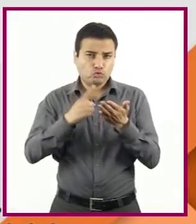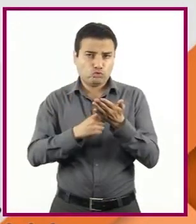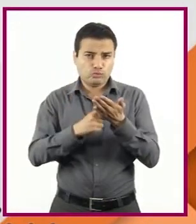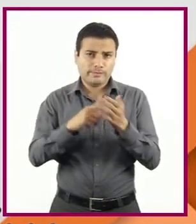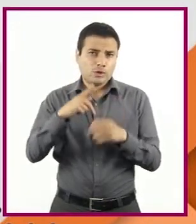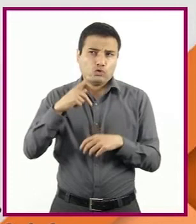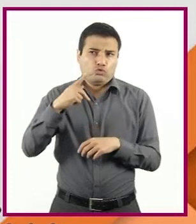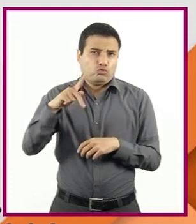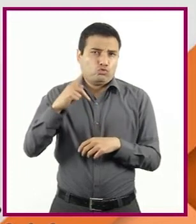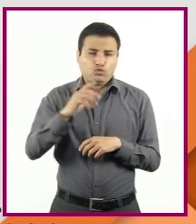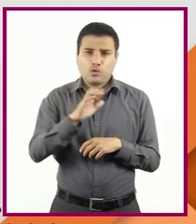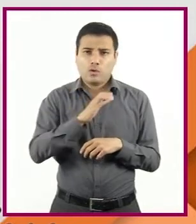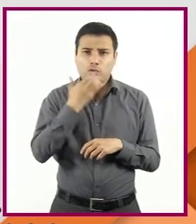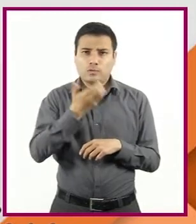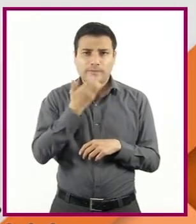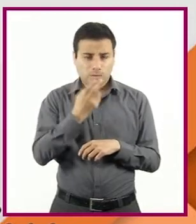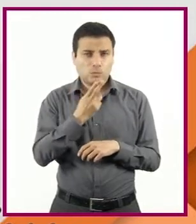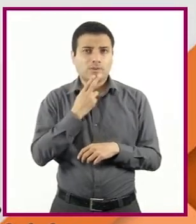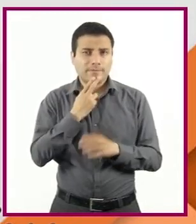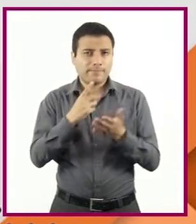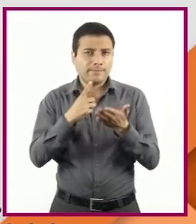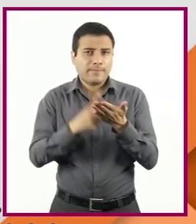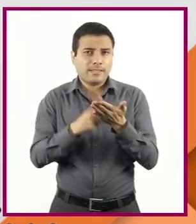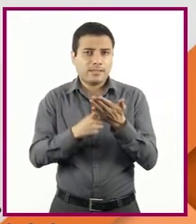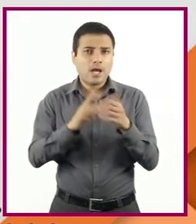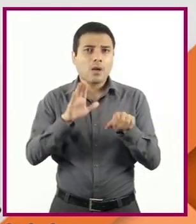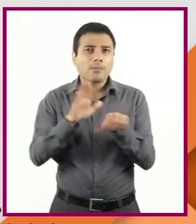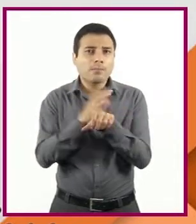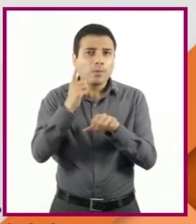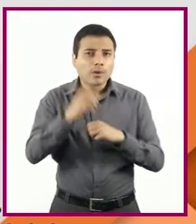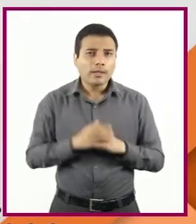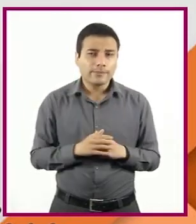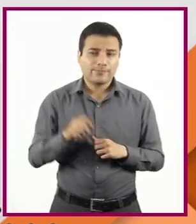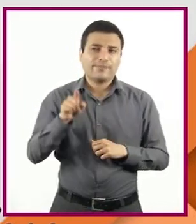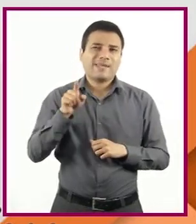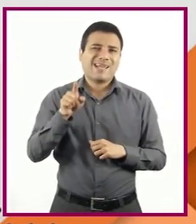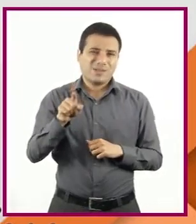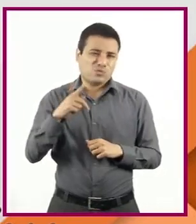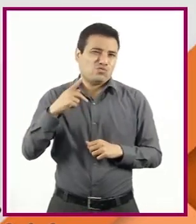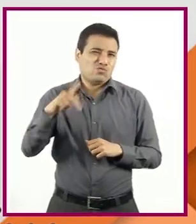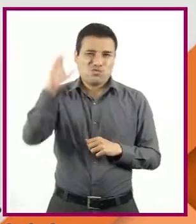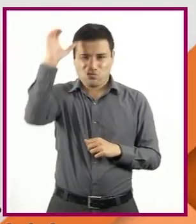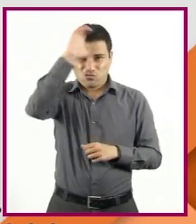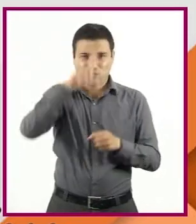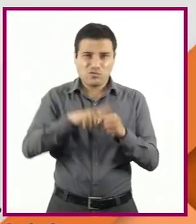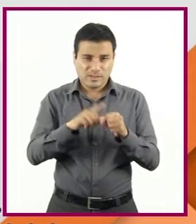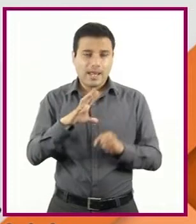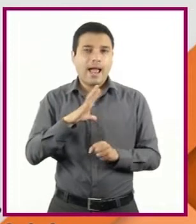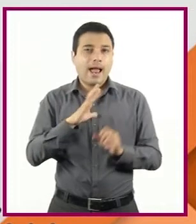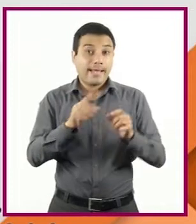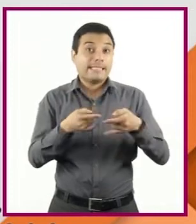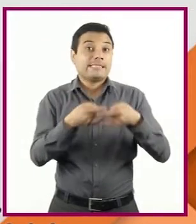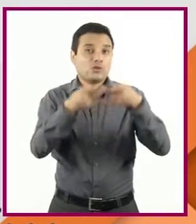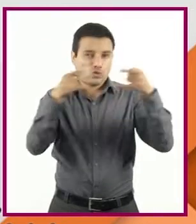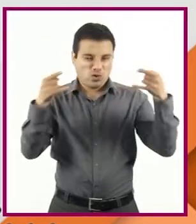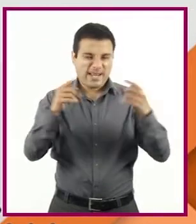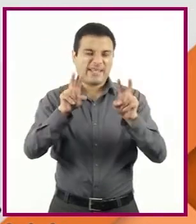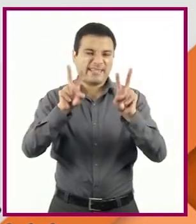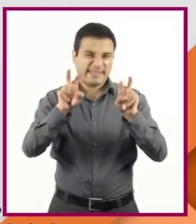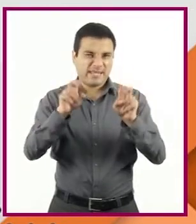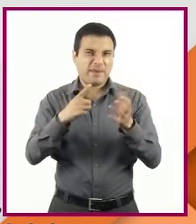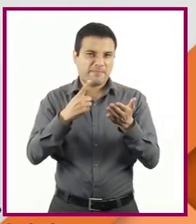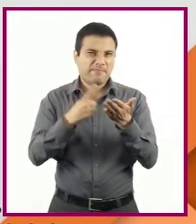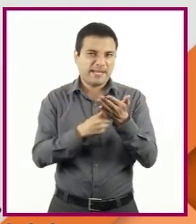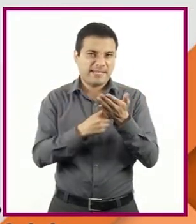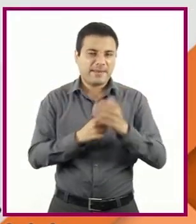fue muy respetada también porque formó parte de su visión del mundo. Incluso existe una leyenda en torno a la planta, ya